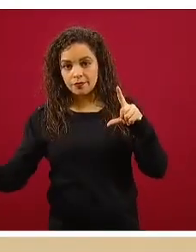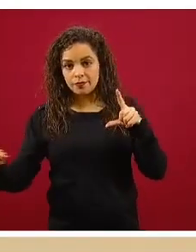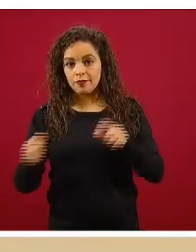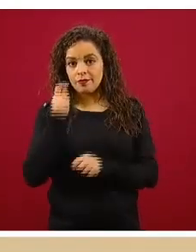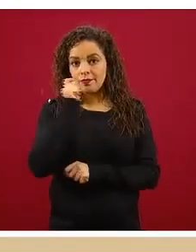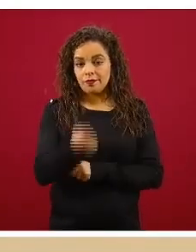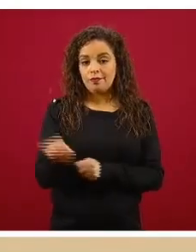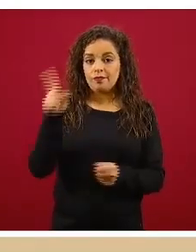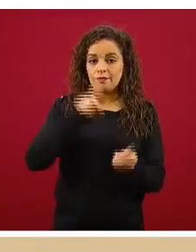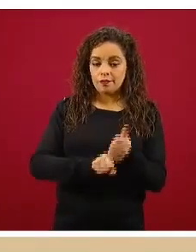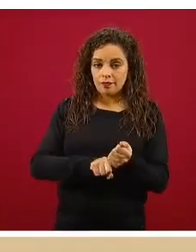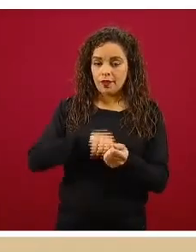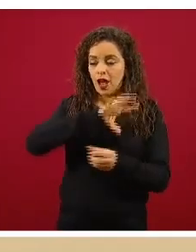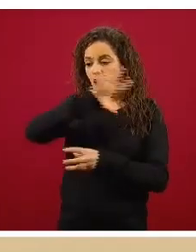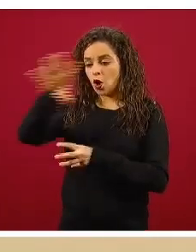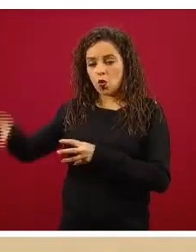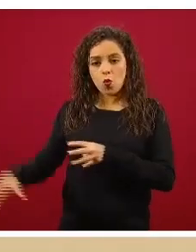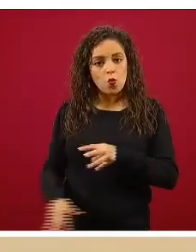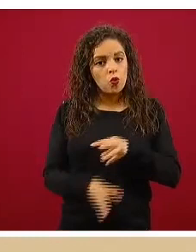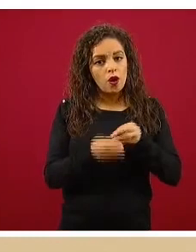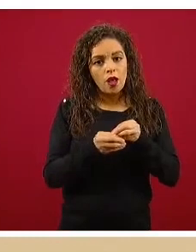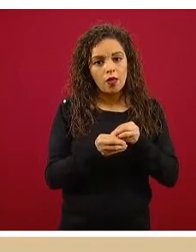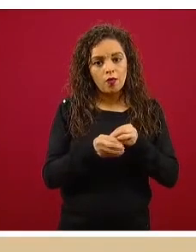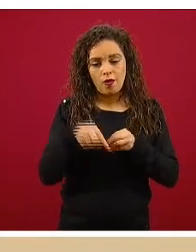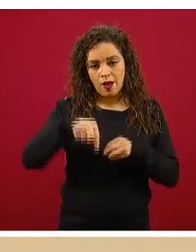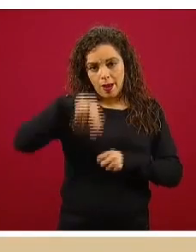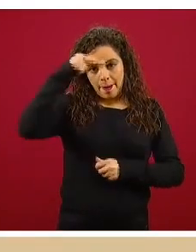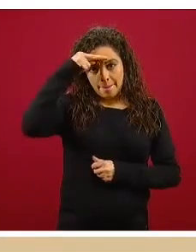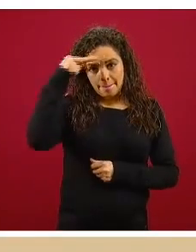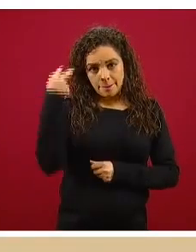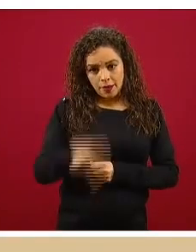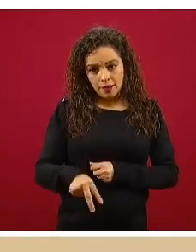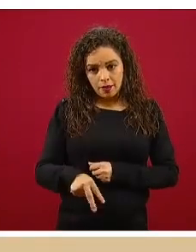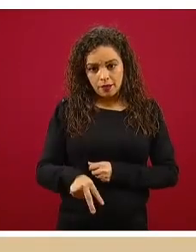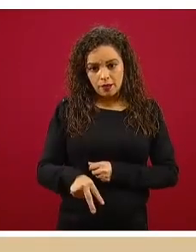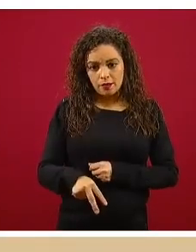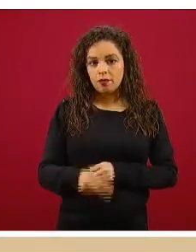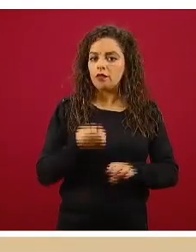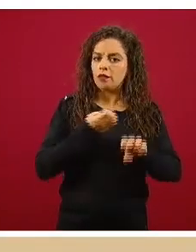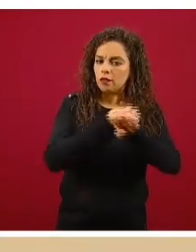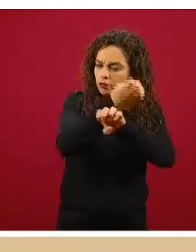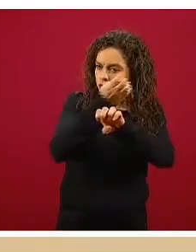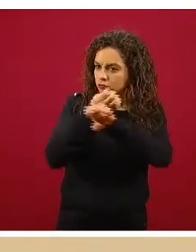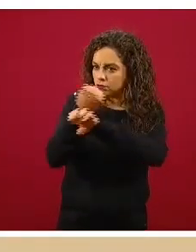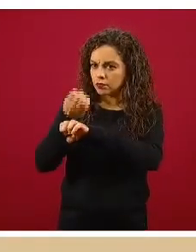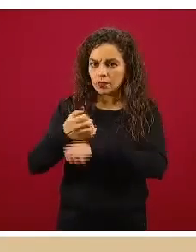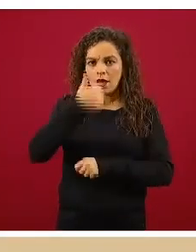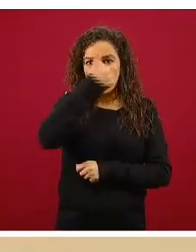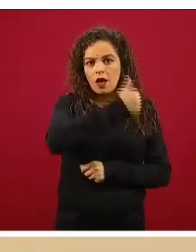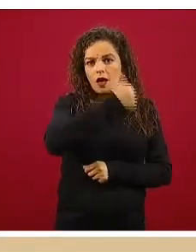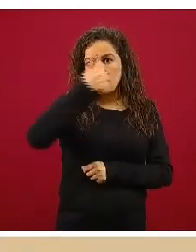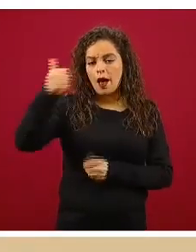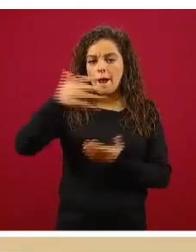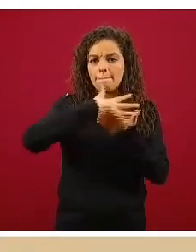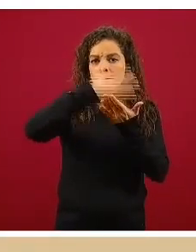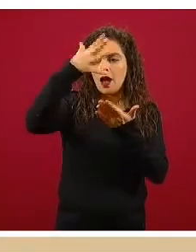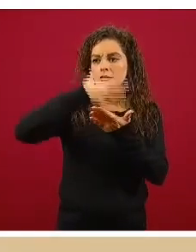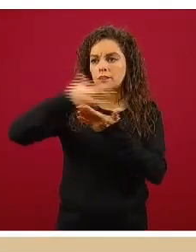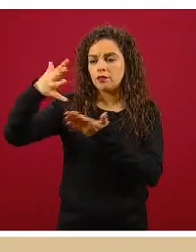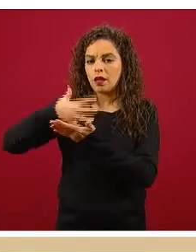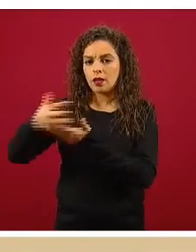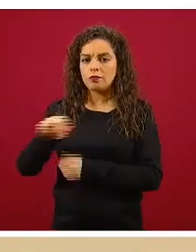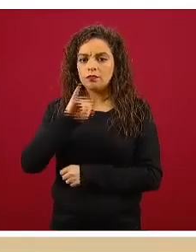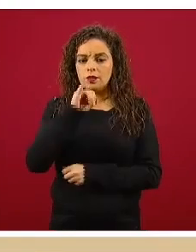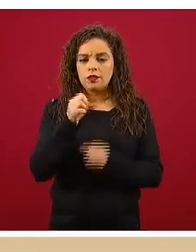epidemia acumulada en México, desde las entidades que han acumulado la mayor cantidad de casos confirmados hasta las